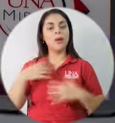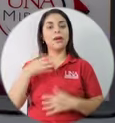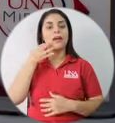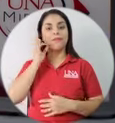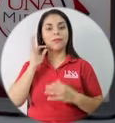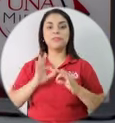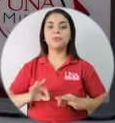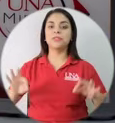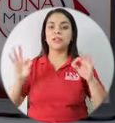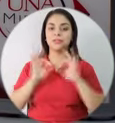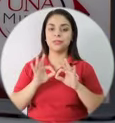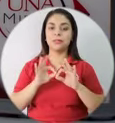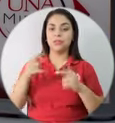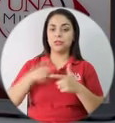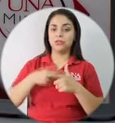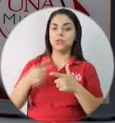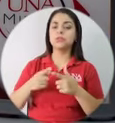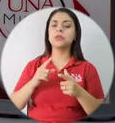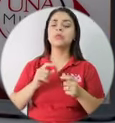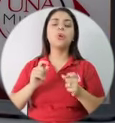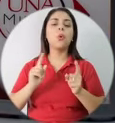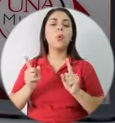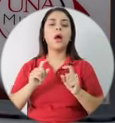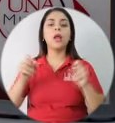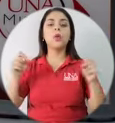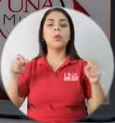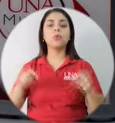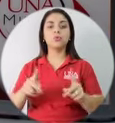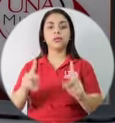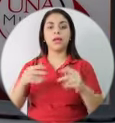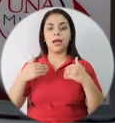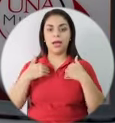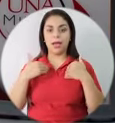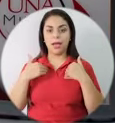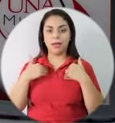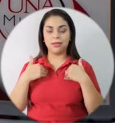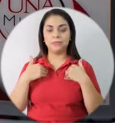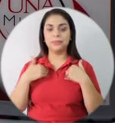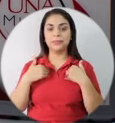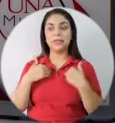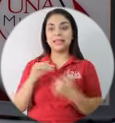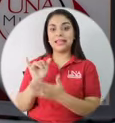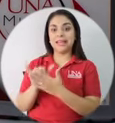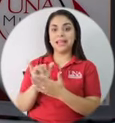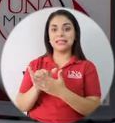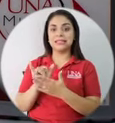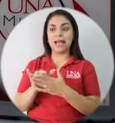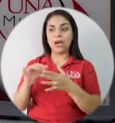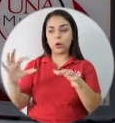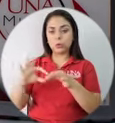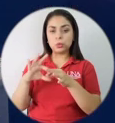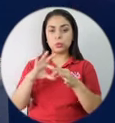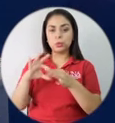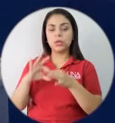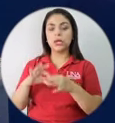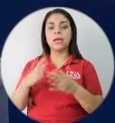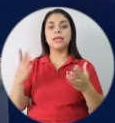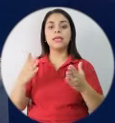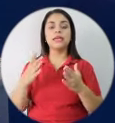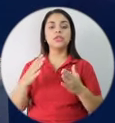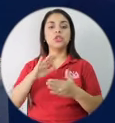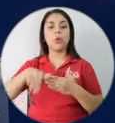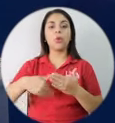importante. ¿Qué gran oportunidad se abre entonces en el marco de esta coyuntura, ¿verdad?, de la que hemos estado hablando y que el estudio desarrollado por el